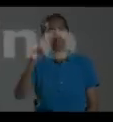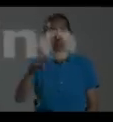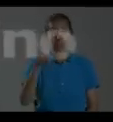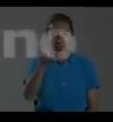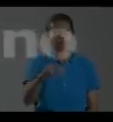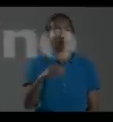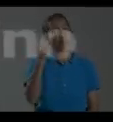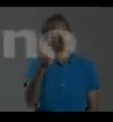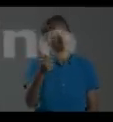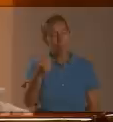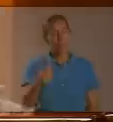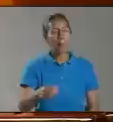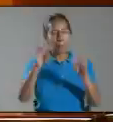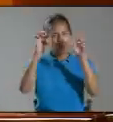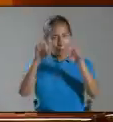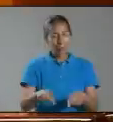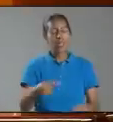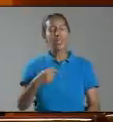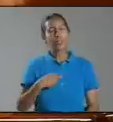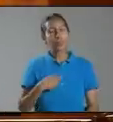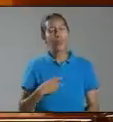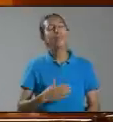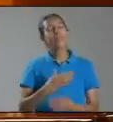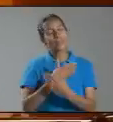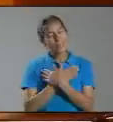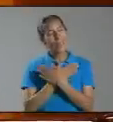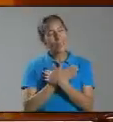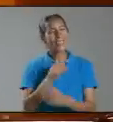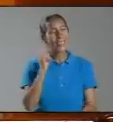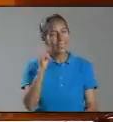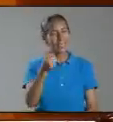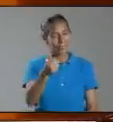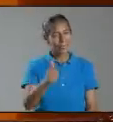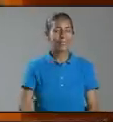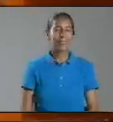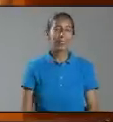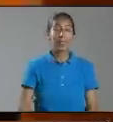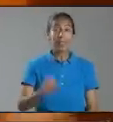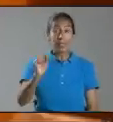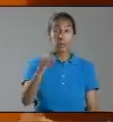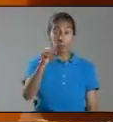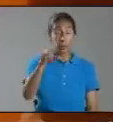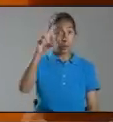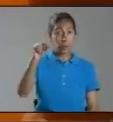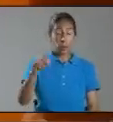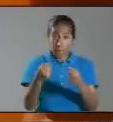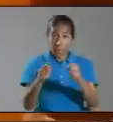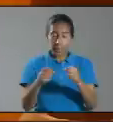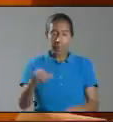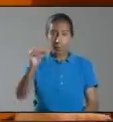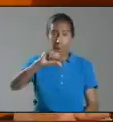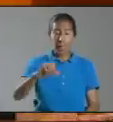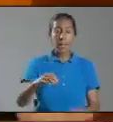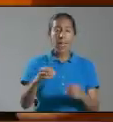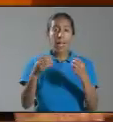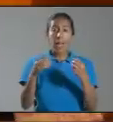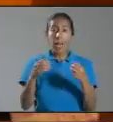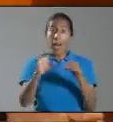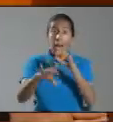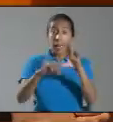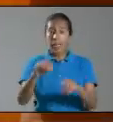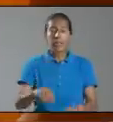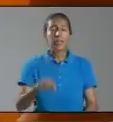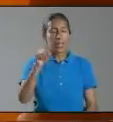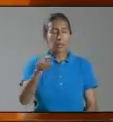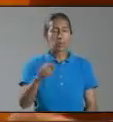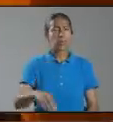gente, lo felicito. Si no le hace mal a nadie, esa es su obligación. Pero no me va a decir